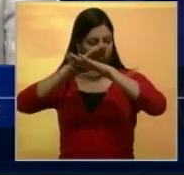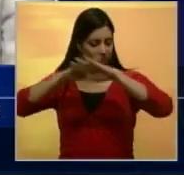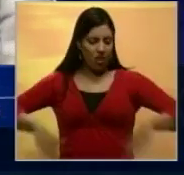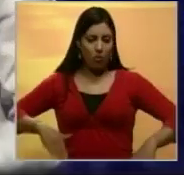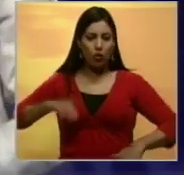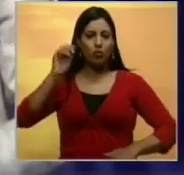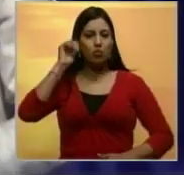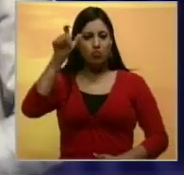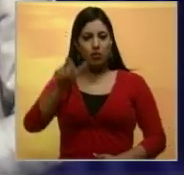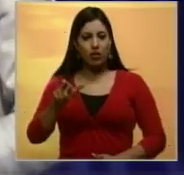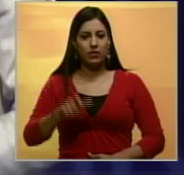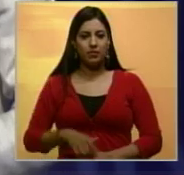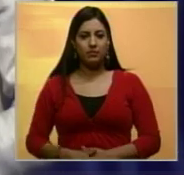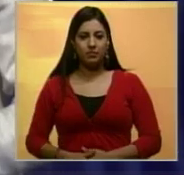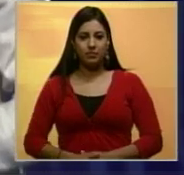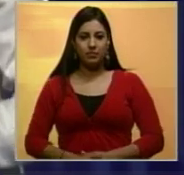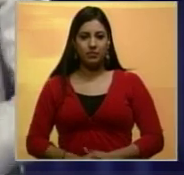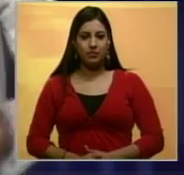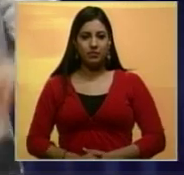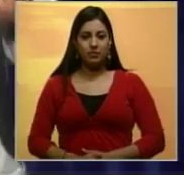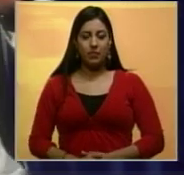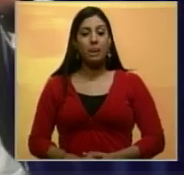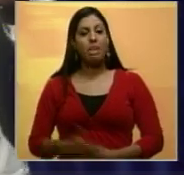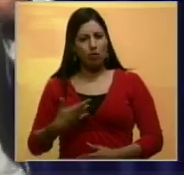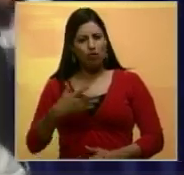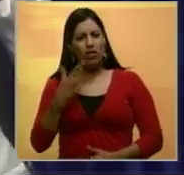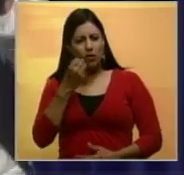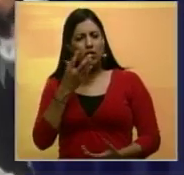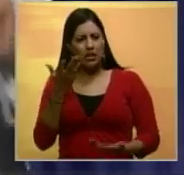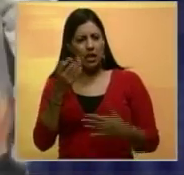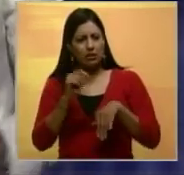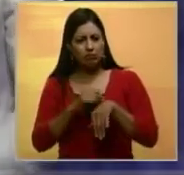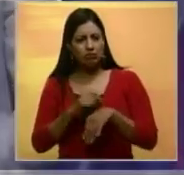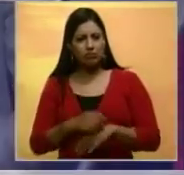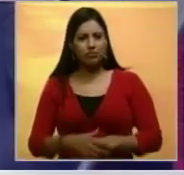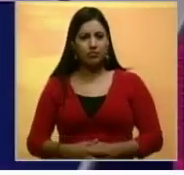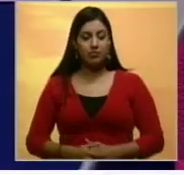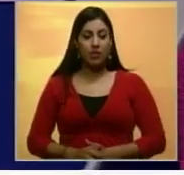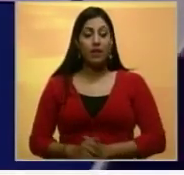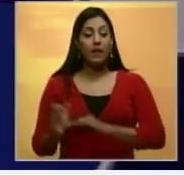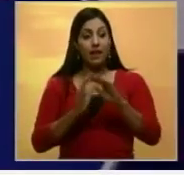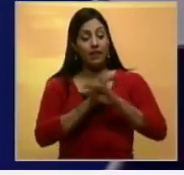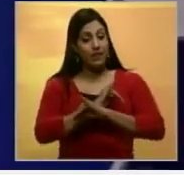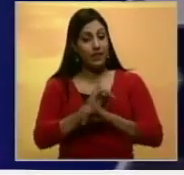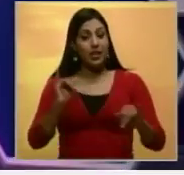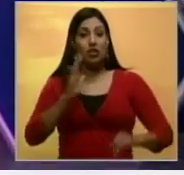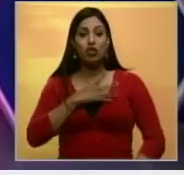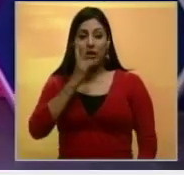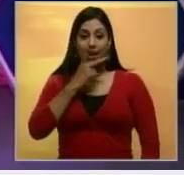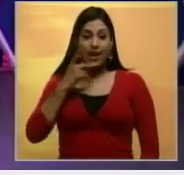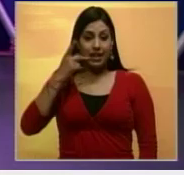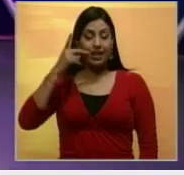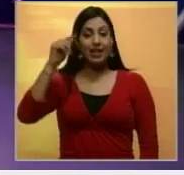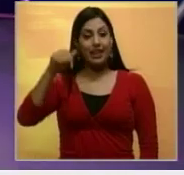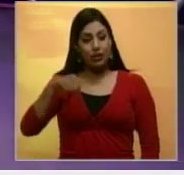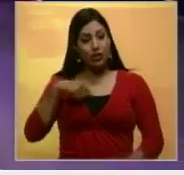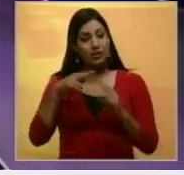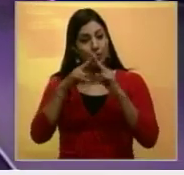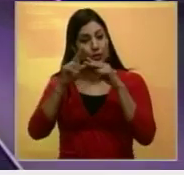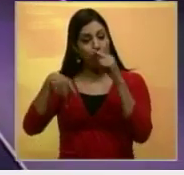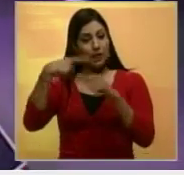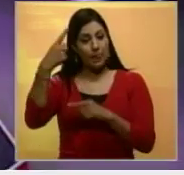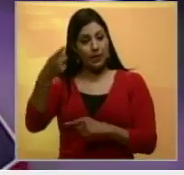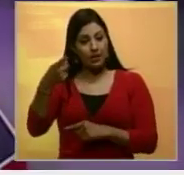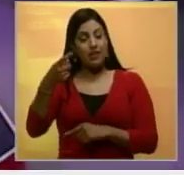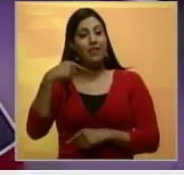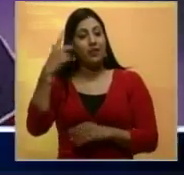razón de la separación. Y lo que quería decir es esto, y bien rápido. Así llegamos al final, soy Carielis Cuadros y los espero en una